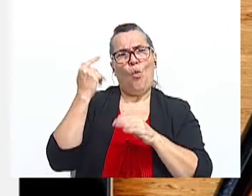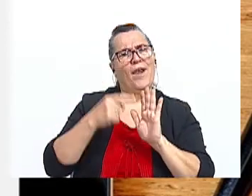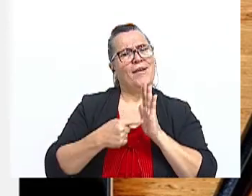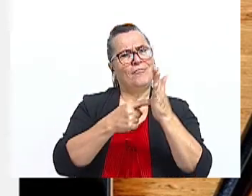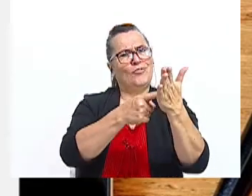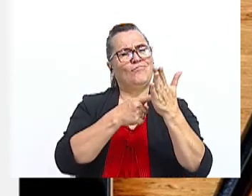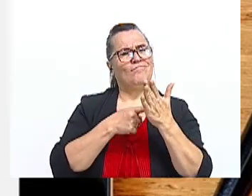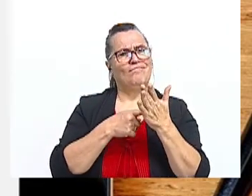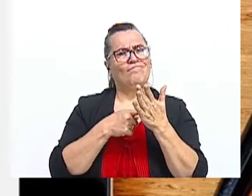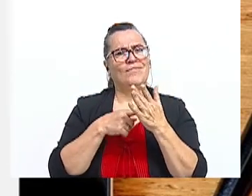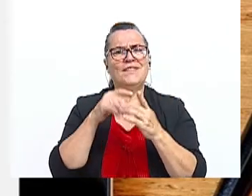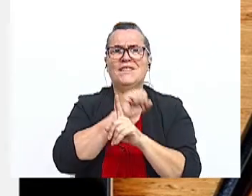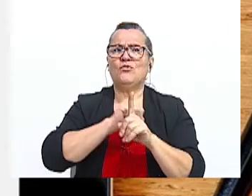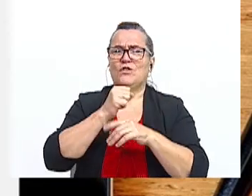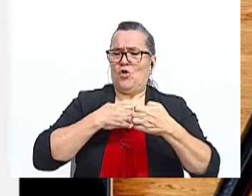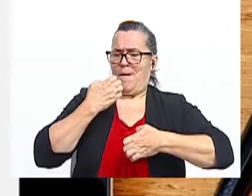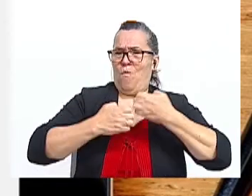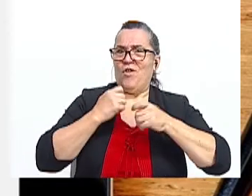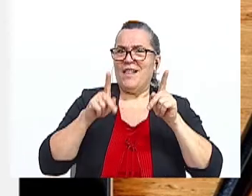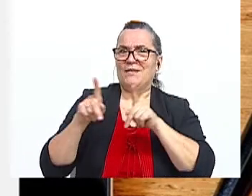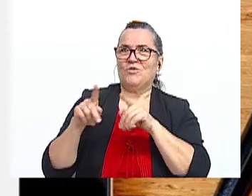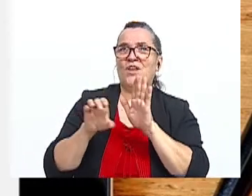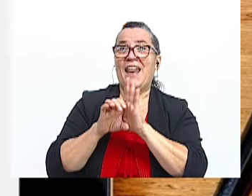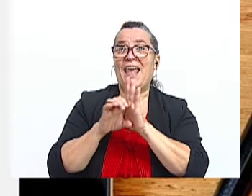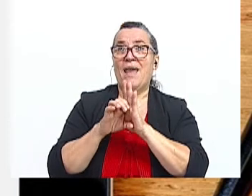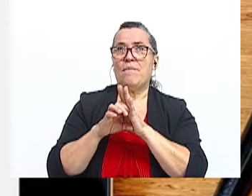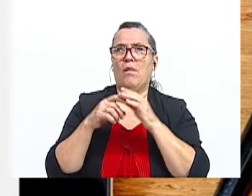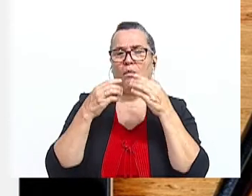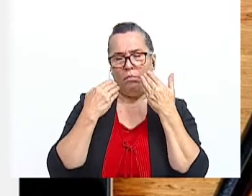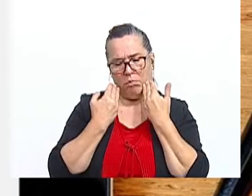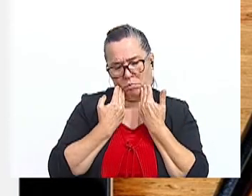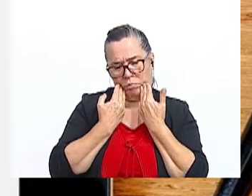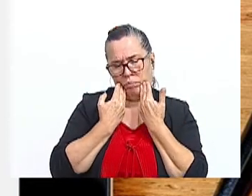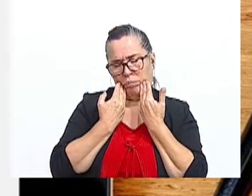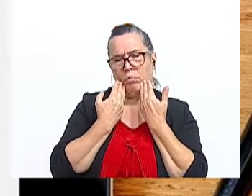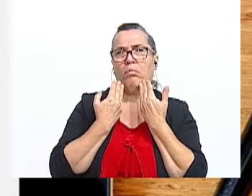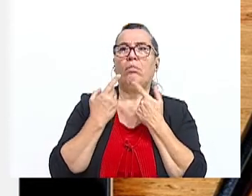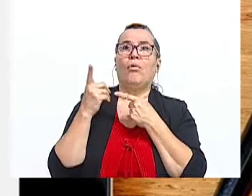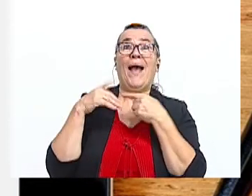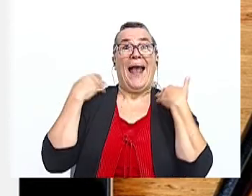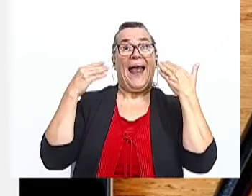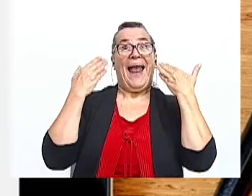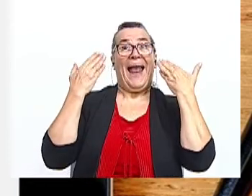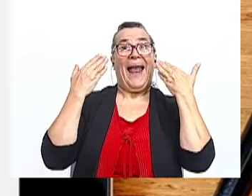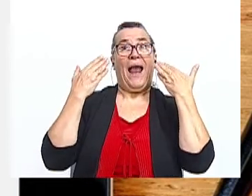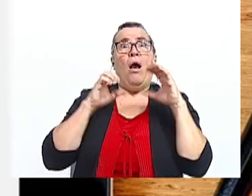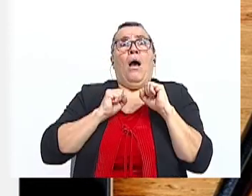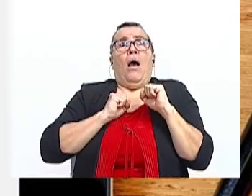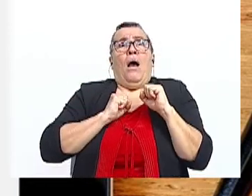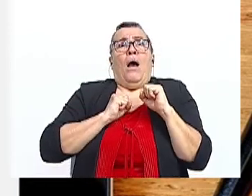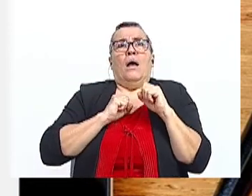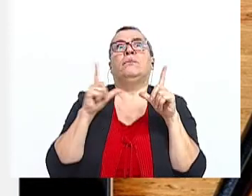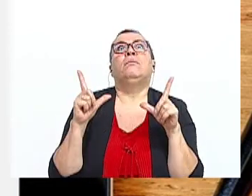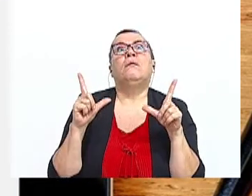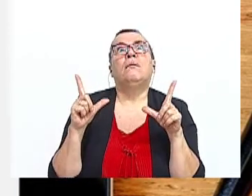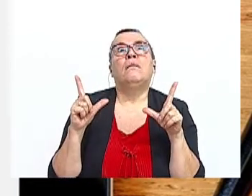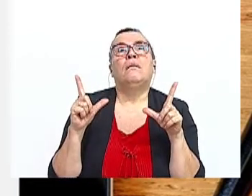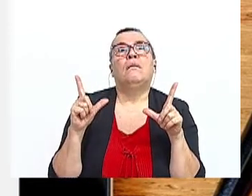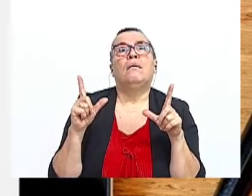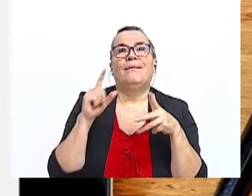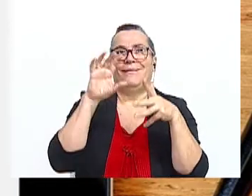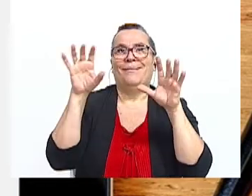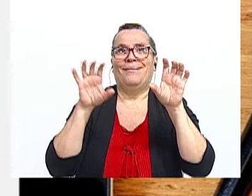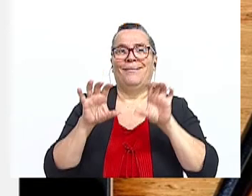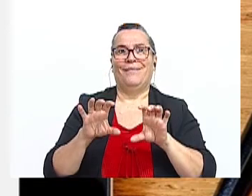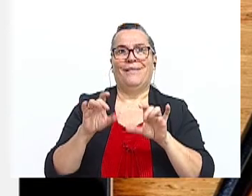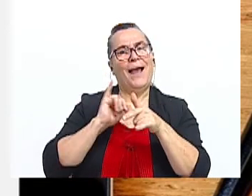presenta el estado emocional de los personajes. Por ejemplo, cuando están tristes, o cuando están alegres, o cuando están asustados o asombrados por algo. Y a